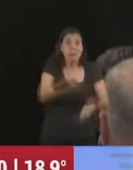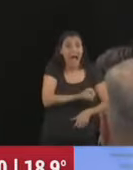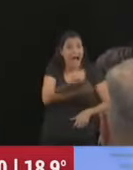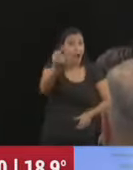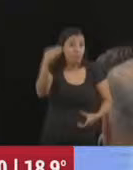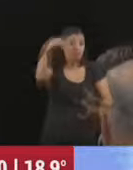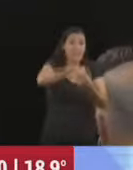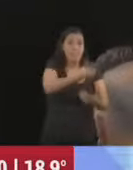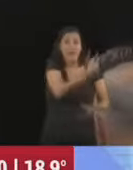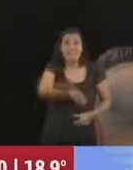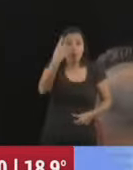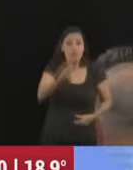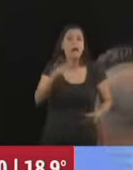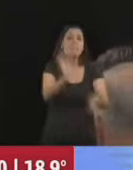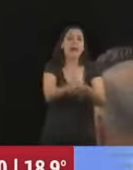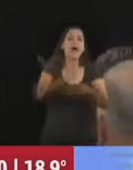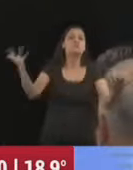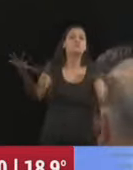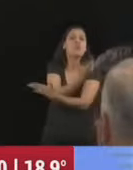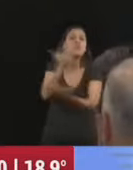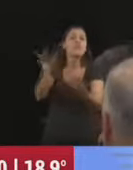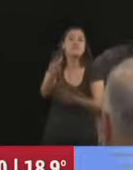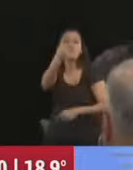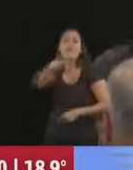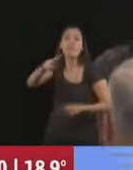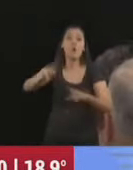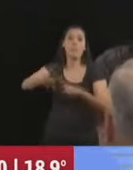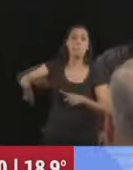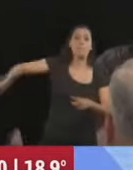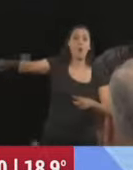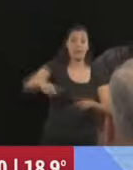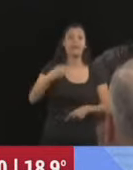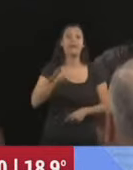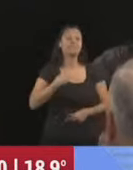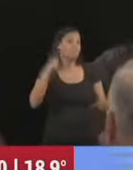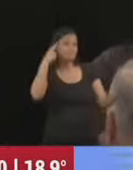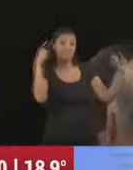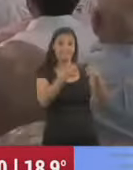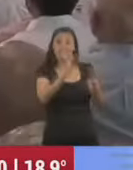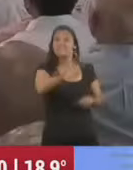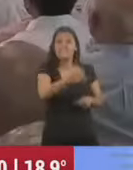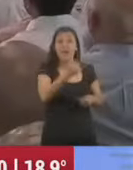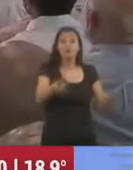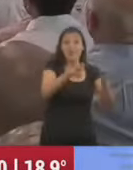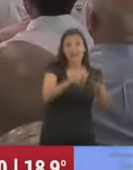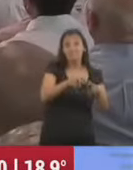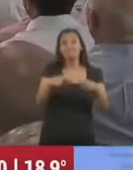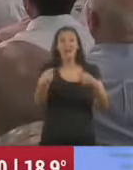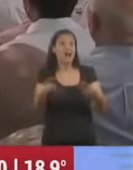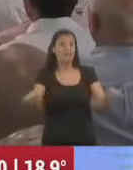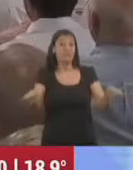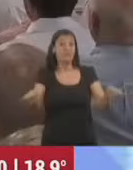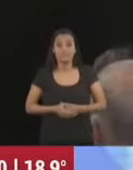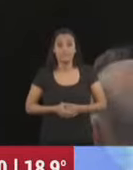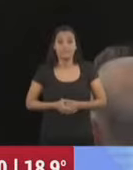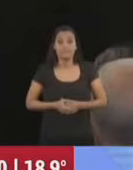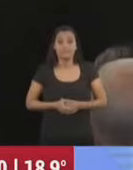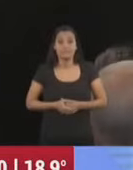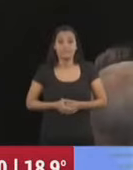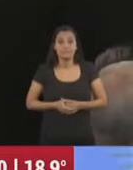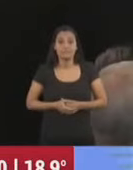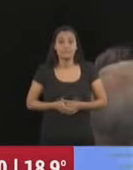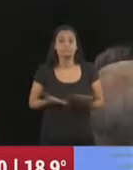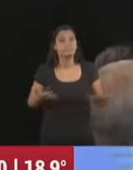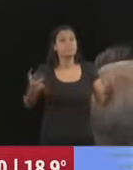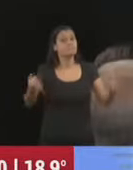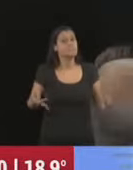más me preocupa del esquema nacional, por eso a veces siento que no lo entiendo, es que falta diálogo, es que cada uno cree